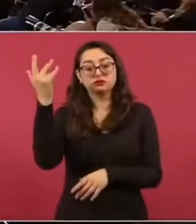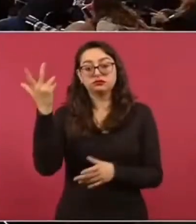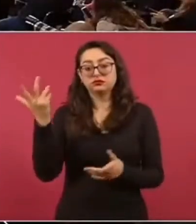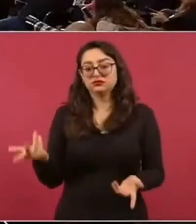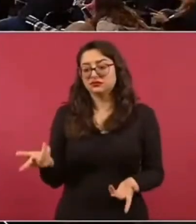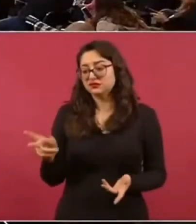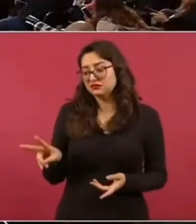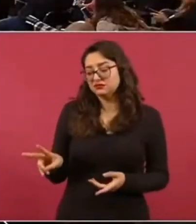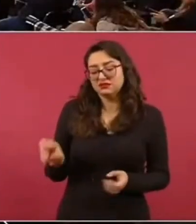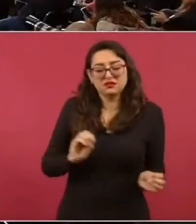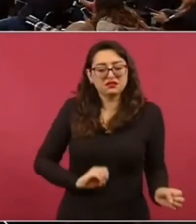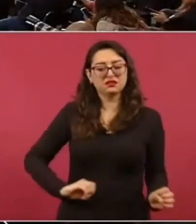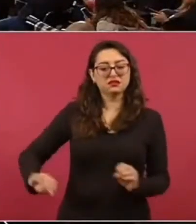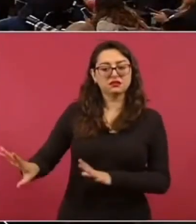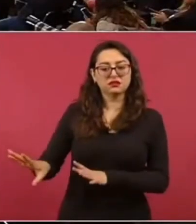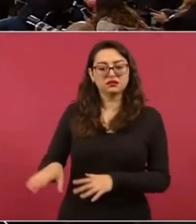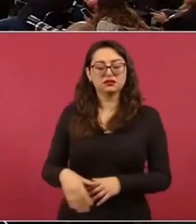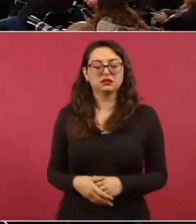hacer y el dejar pasar.